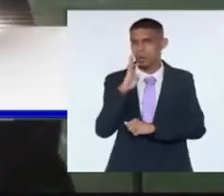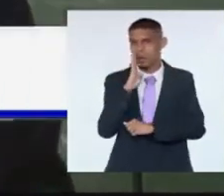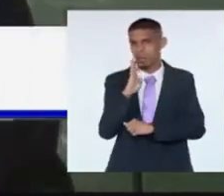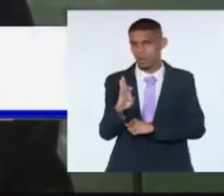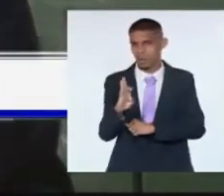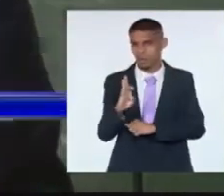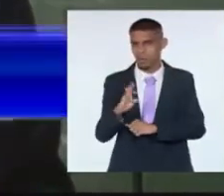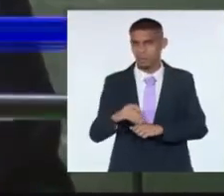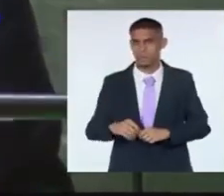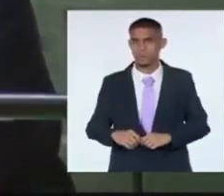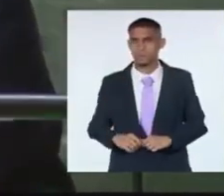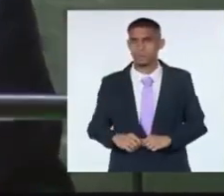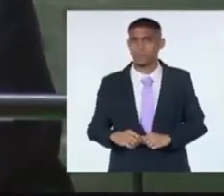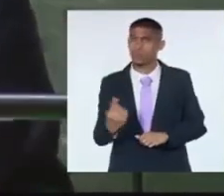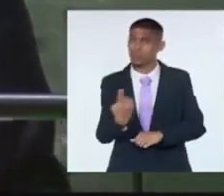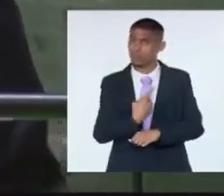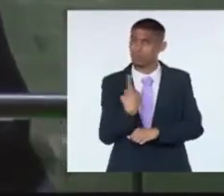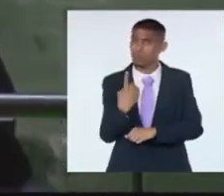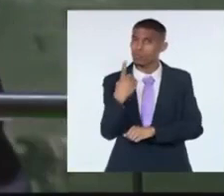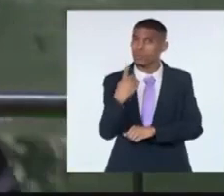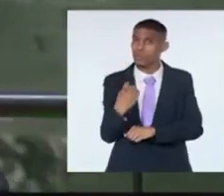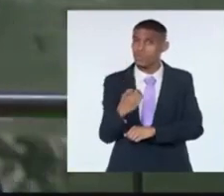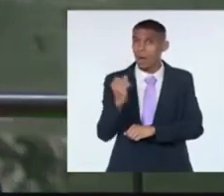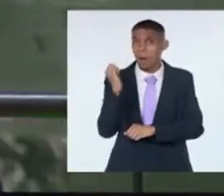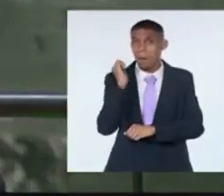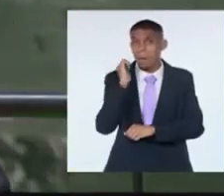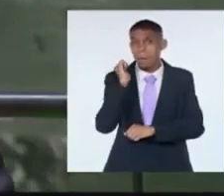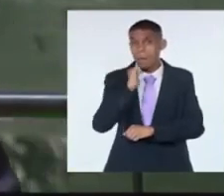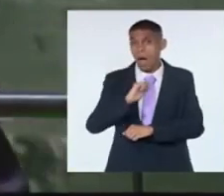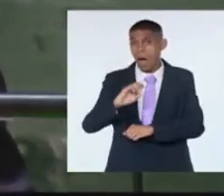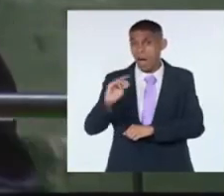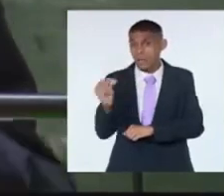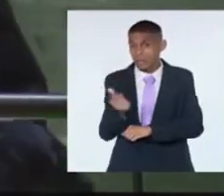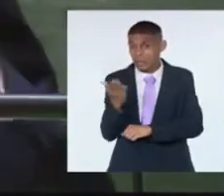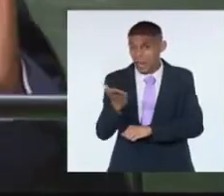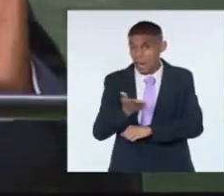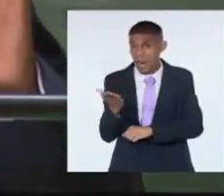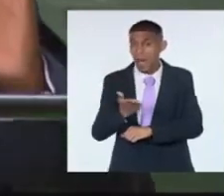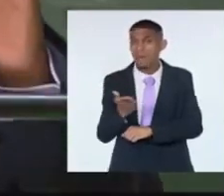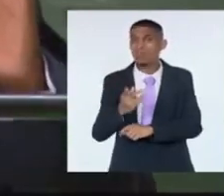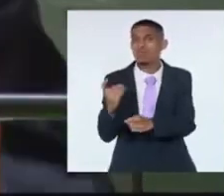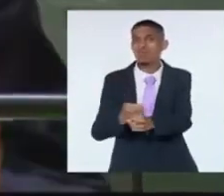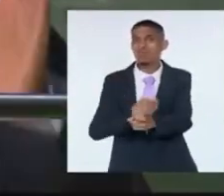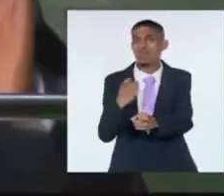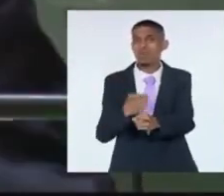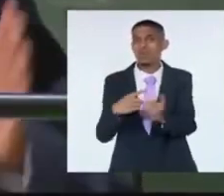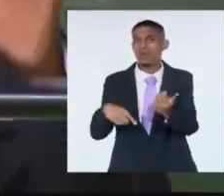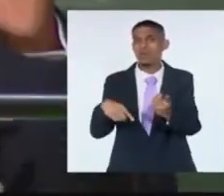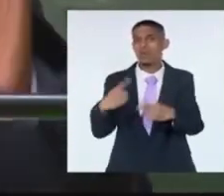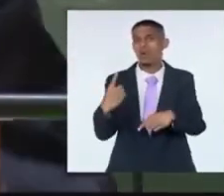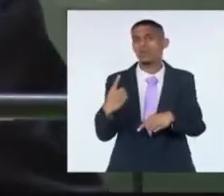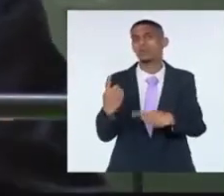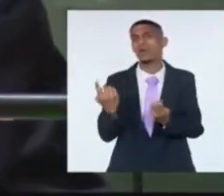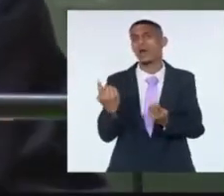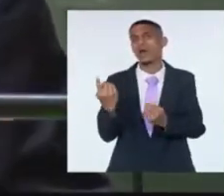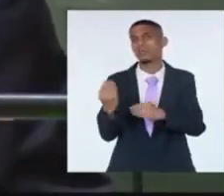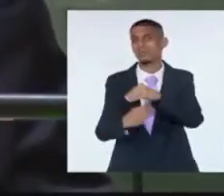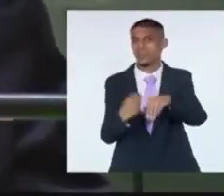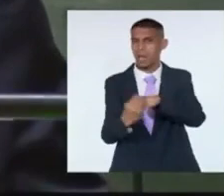la paz en el mundo necesitamos acelerar el ritmo de la lucha contra el cambio climático